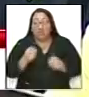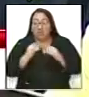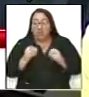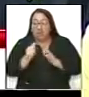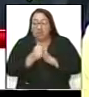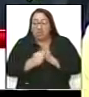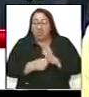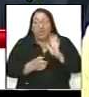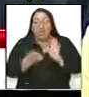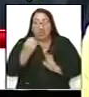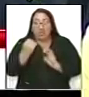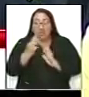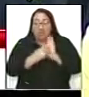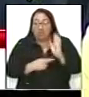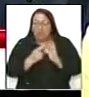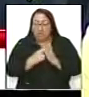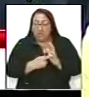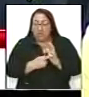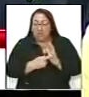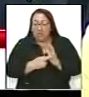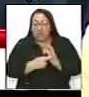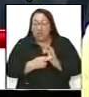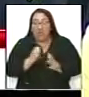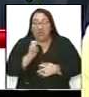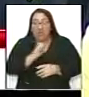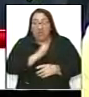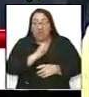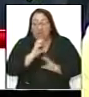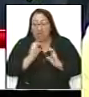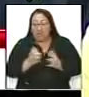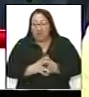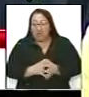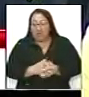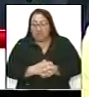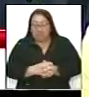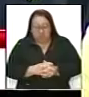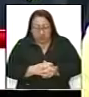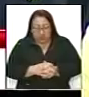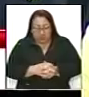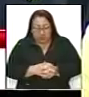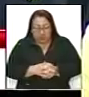el artículo 14 del reglamento de ética del Congreso,